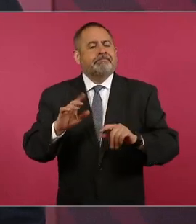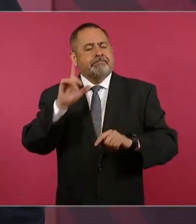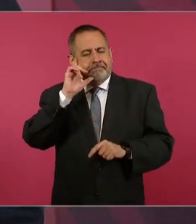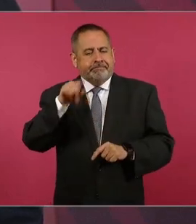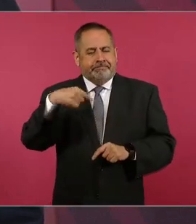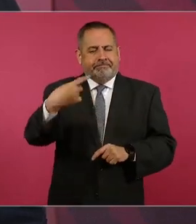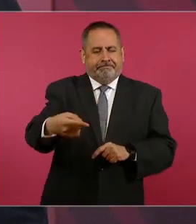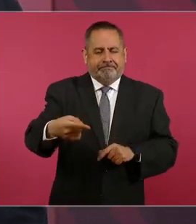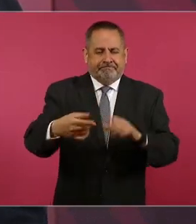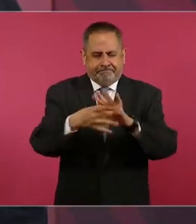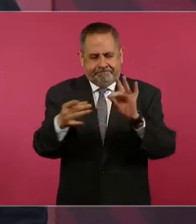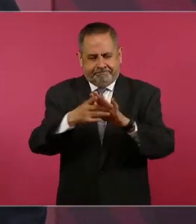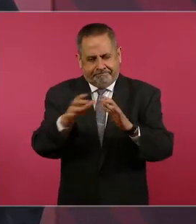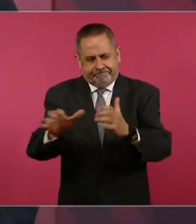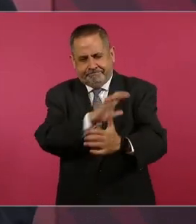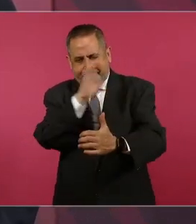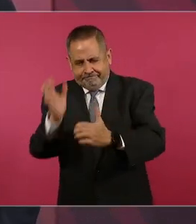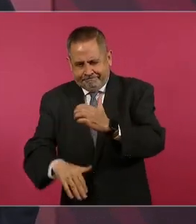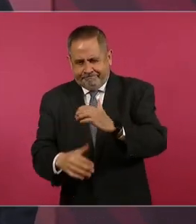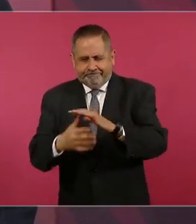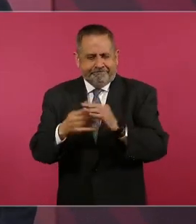terminamos,